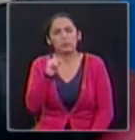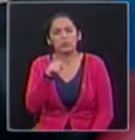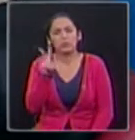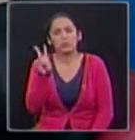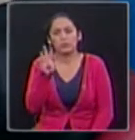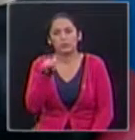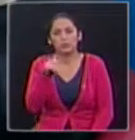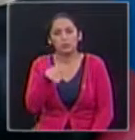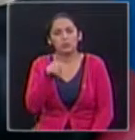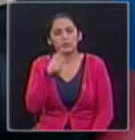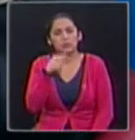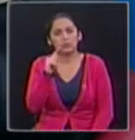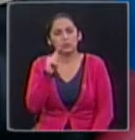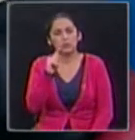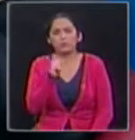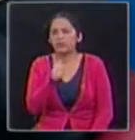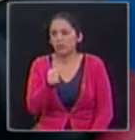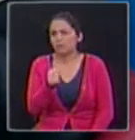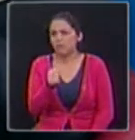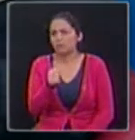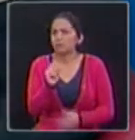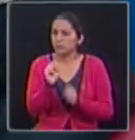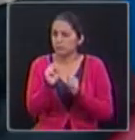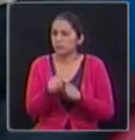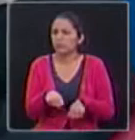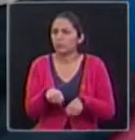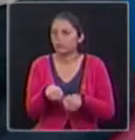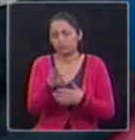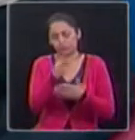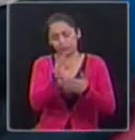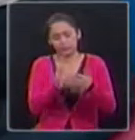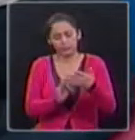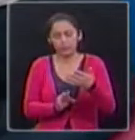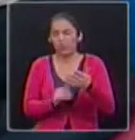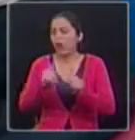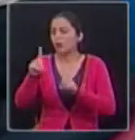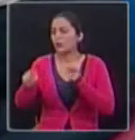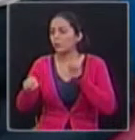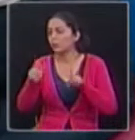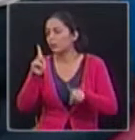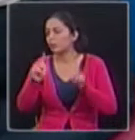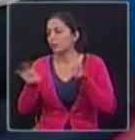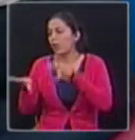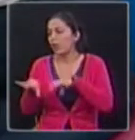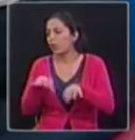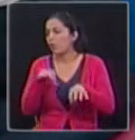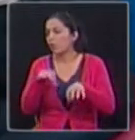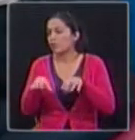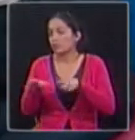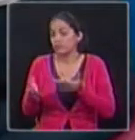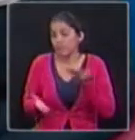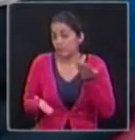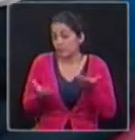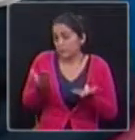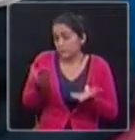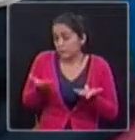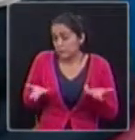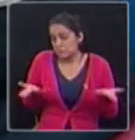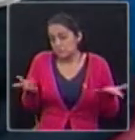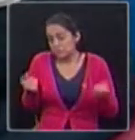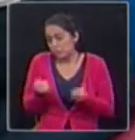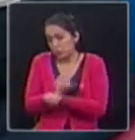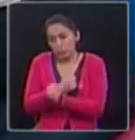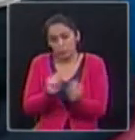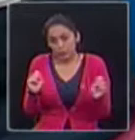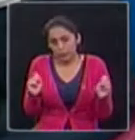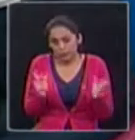cumplir ciertos compromisos, pero no todos. Entonces nosotros visoramos de que en los años venideros la inversión pública va a